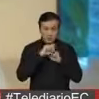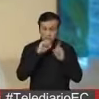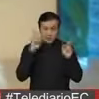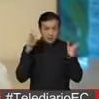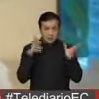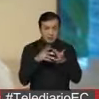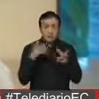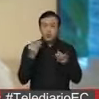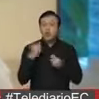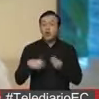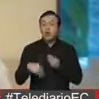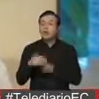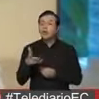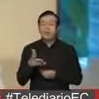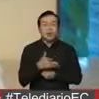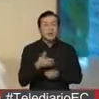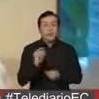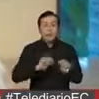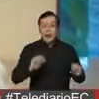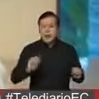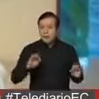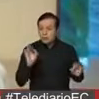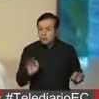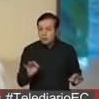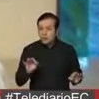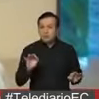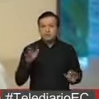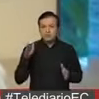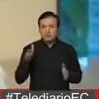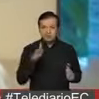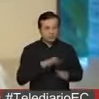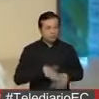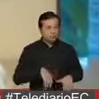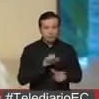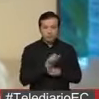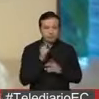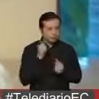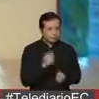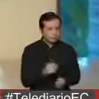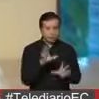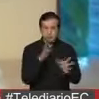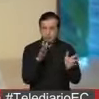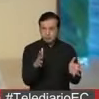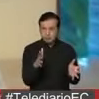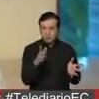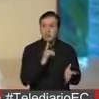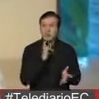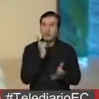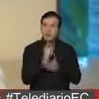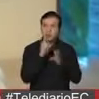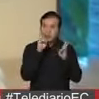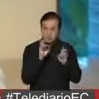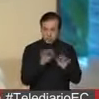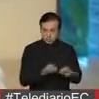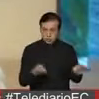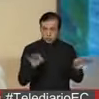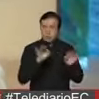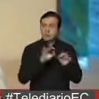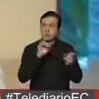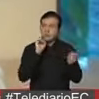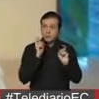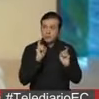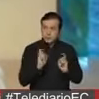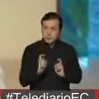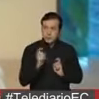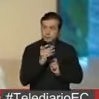capitales, en dónde invierten, en dónde es más atractivo el entorno, que lamentablemente el Ecuador no es. Entonces esos son los temas de fondo que debemos cambiar,